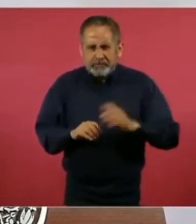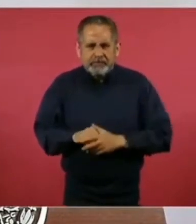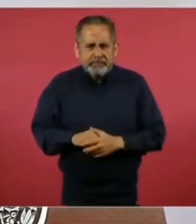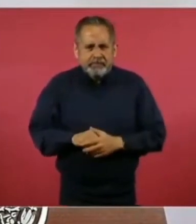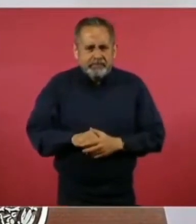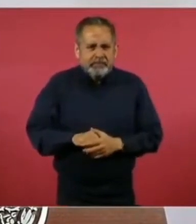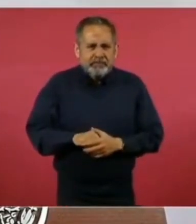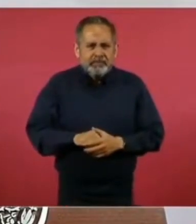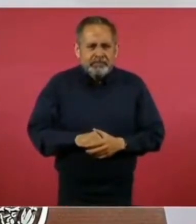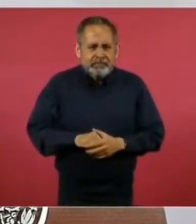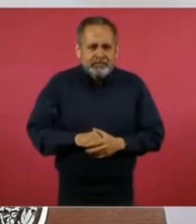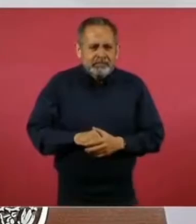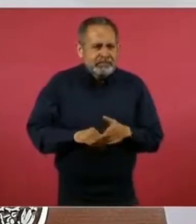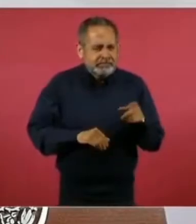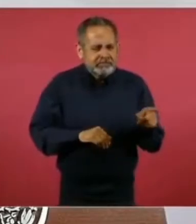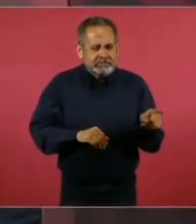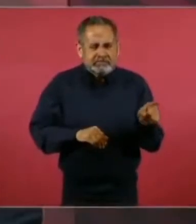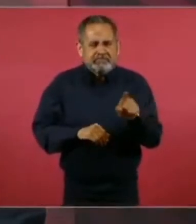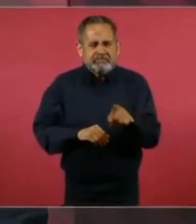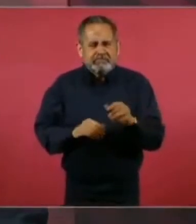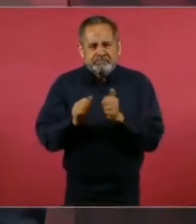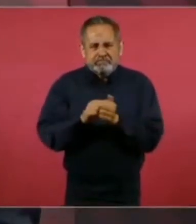con alguna relación